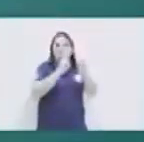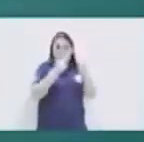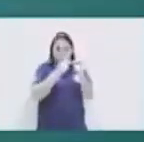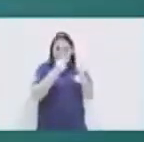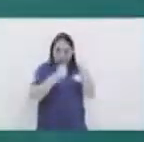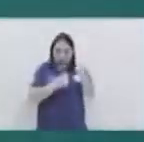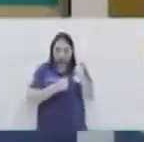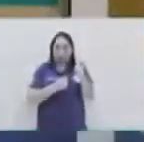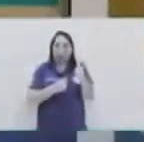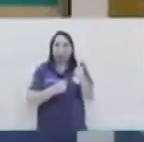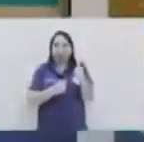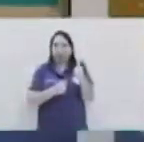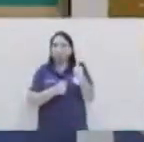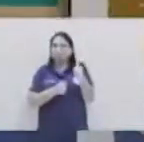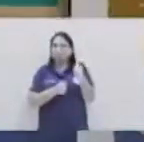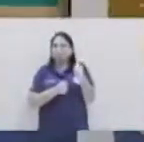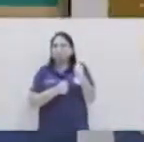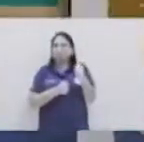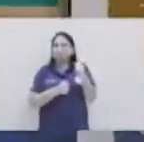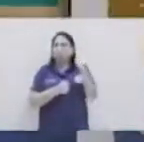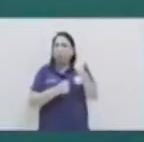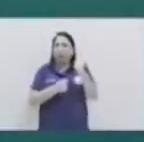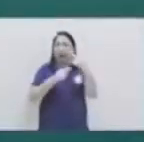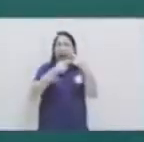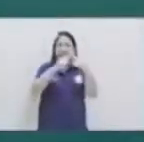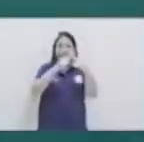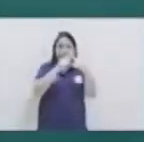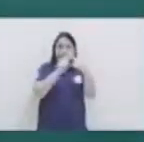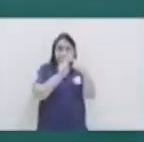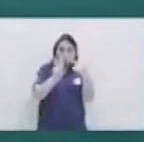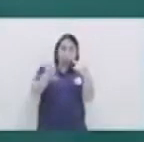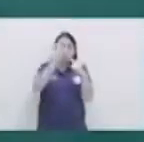encontrar. Nuevamente tendremos el valor de b